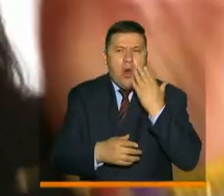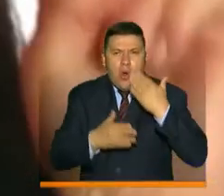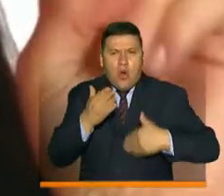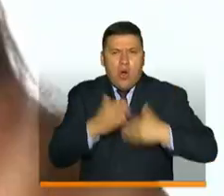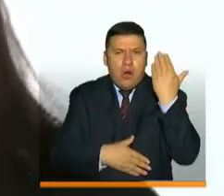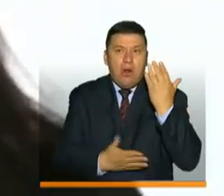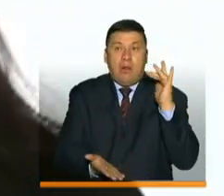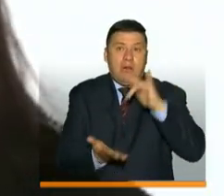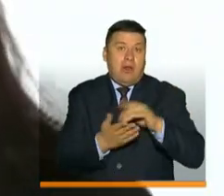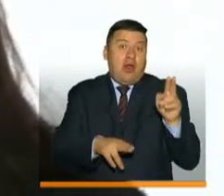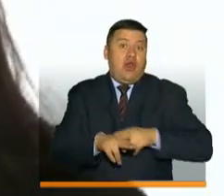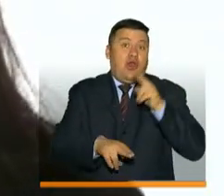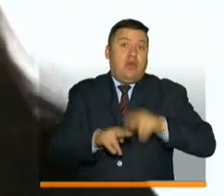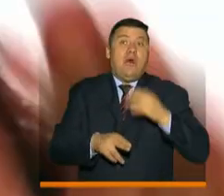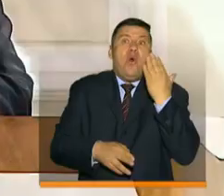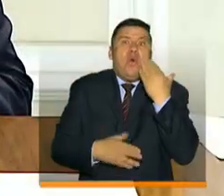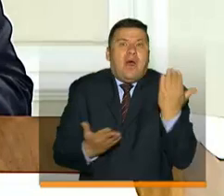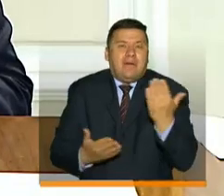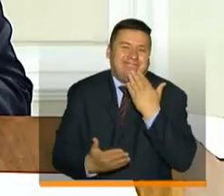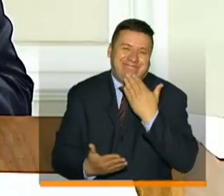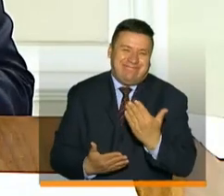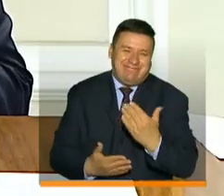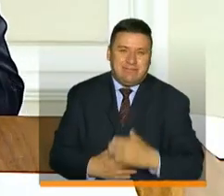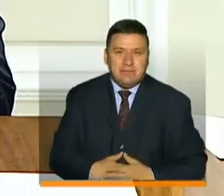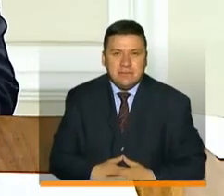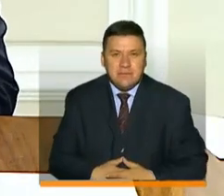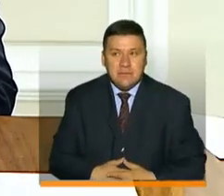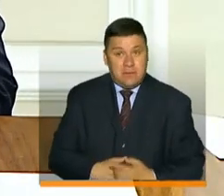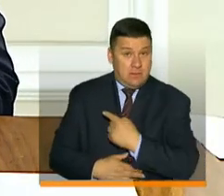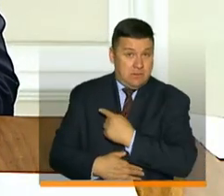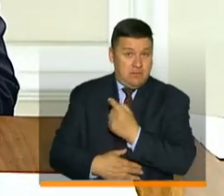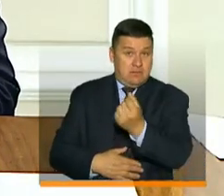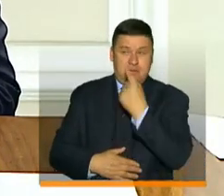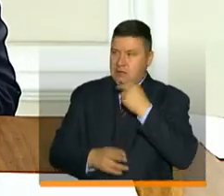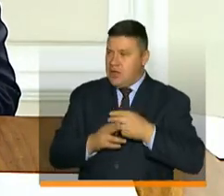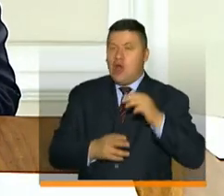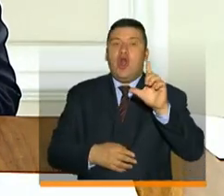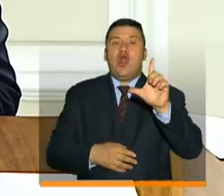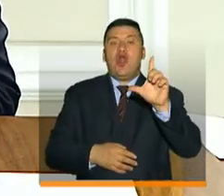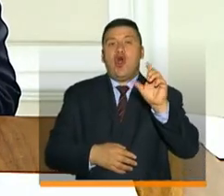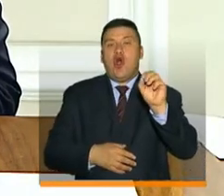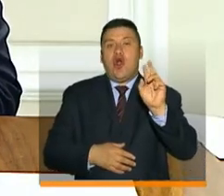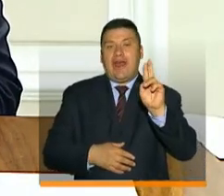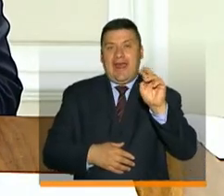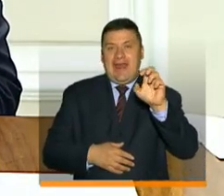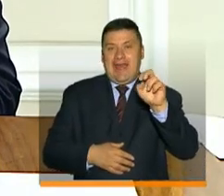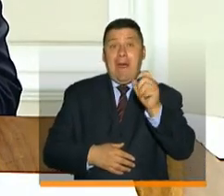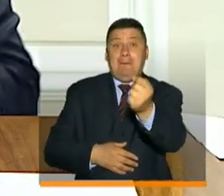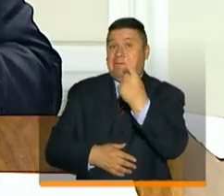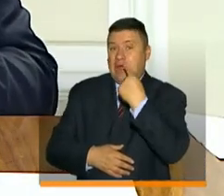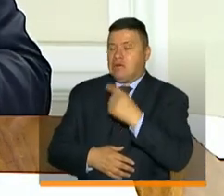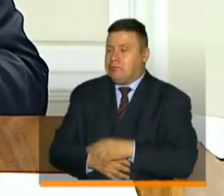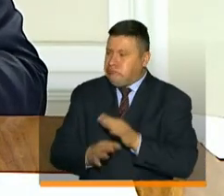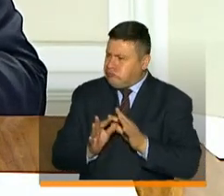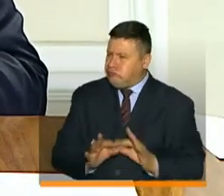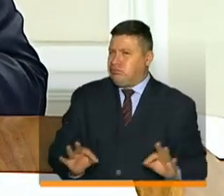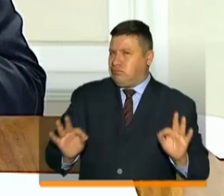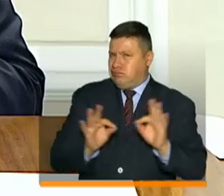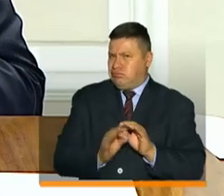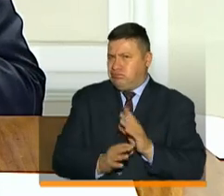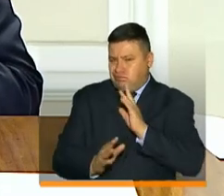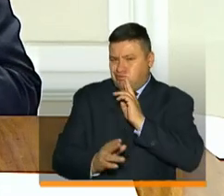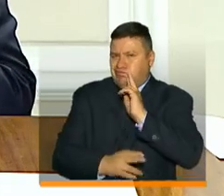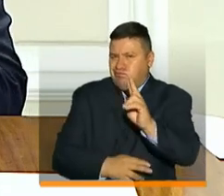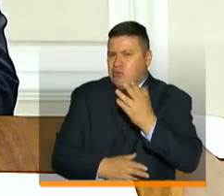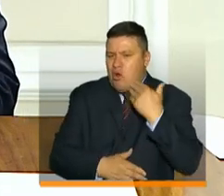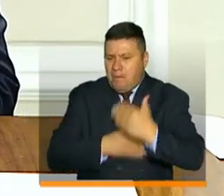a nuestra nueva normalidad? Gracias. Bueno, esa pregunta nos la hace Lorena, ministra. Yo creo que también es importante contarle a Lorena cómo ha